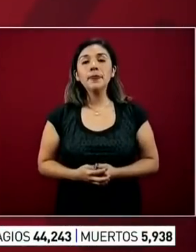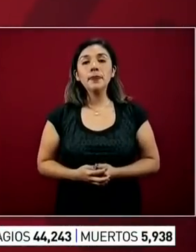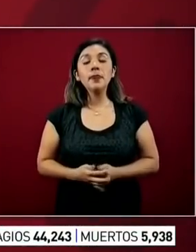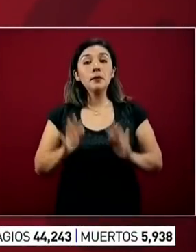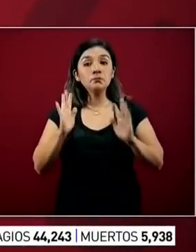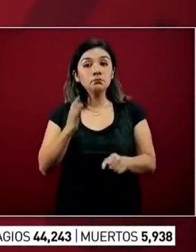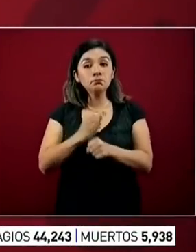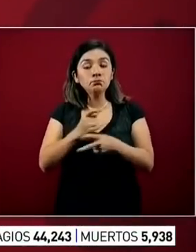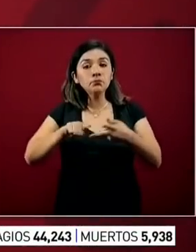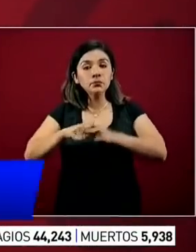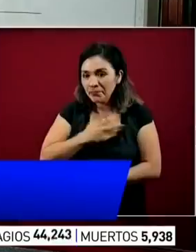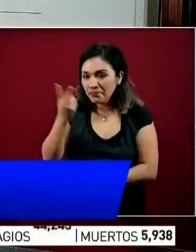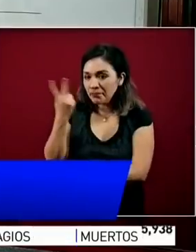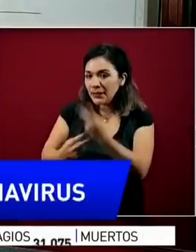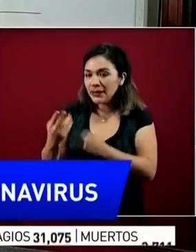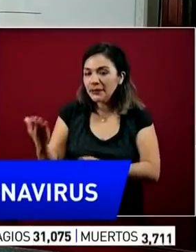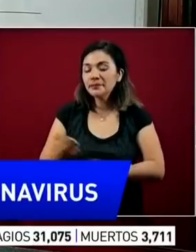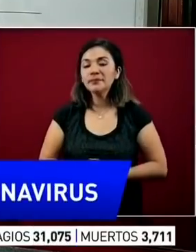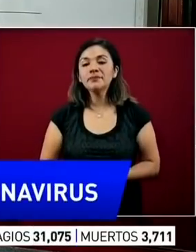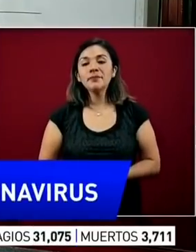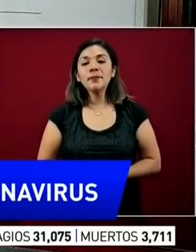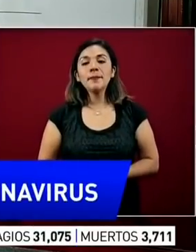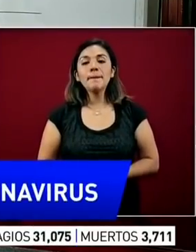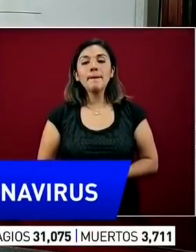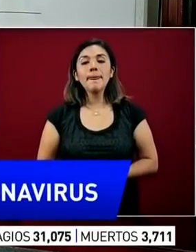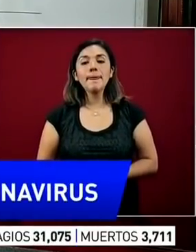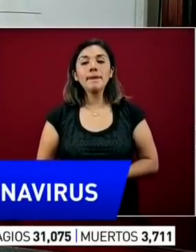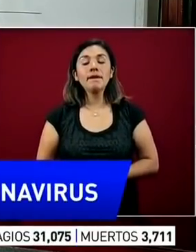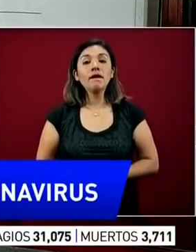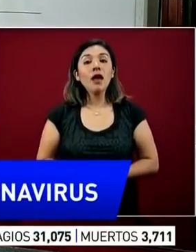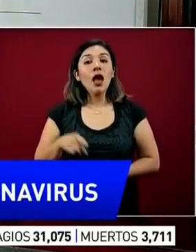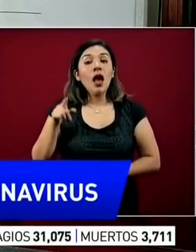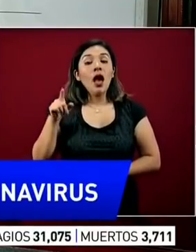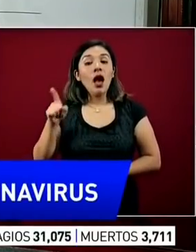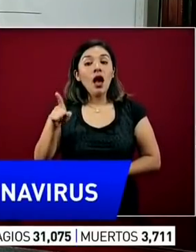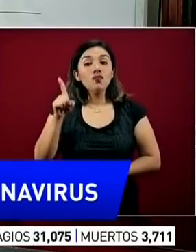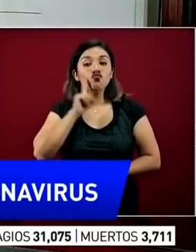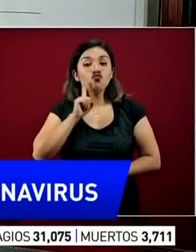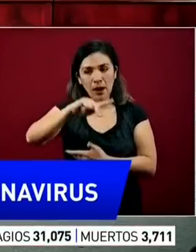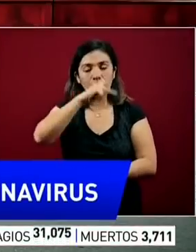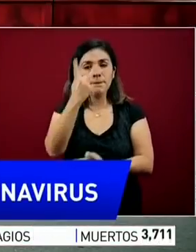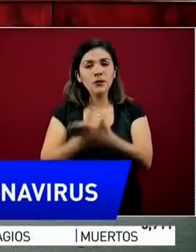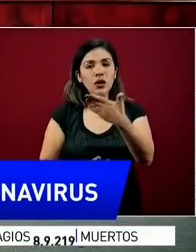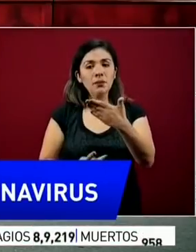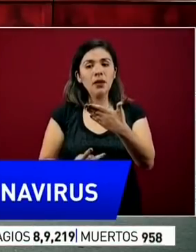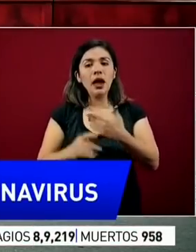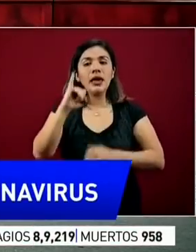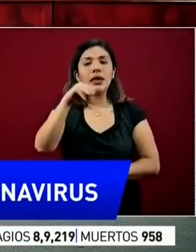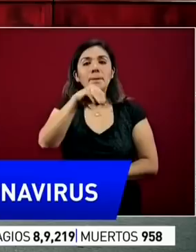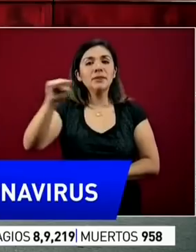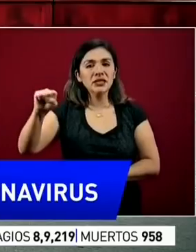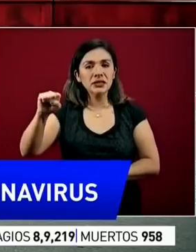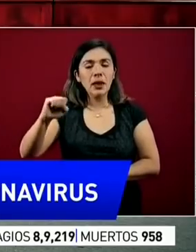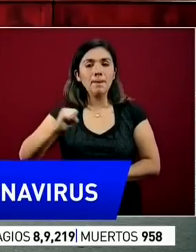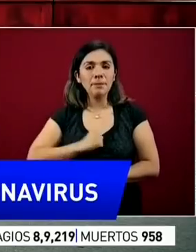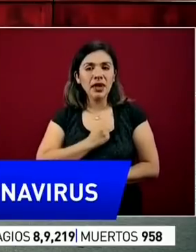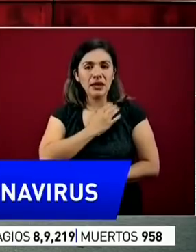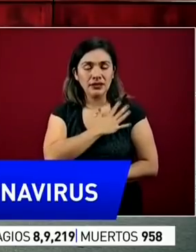La Secretaría de Salud Federal reportó 5,437 casos nuevos de coronavirus en México. Con esta cifra suman más